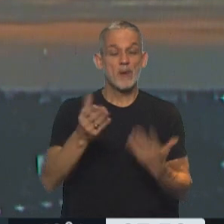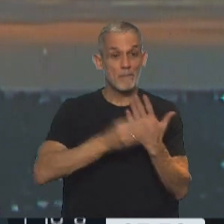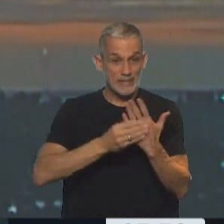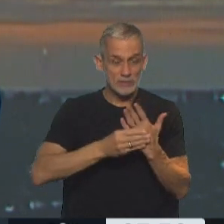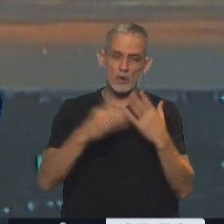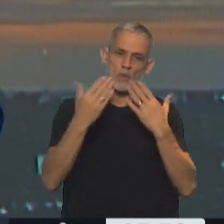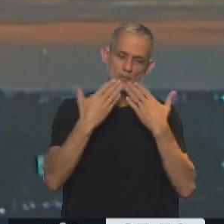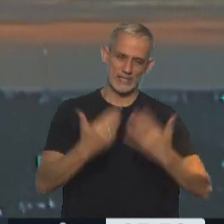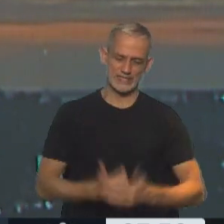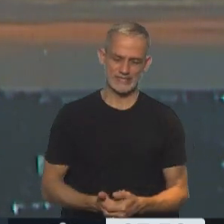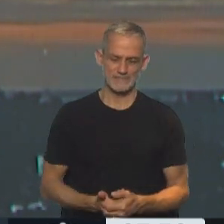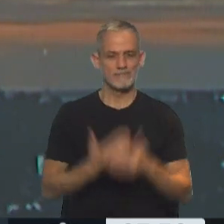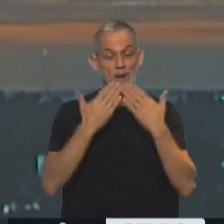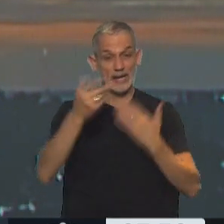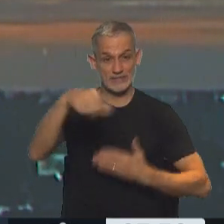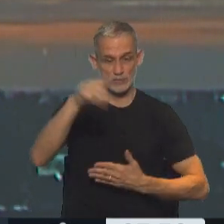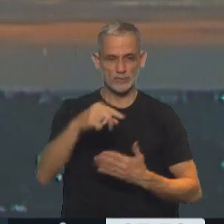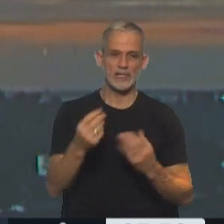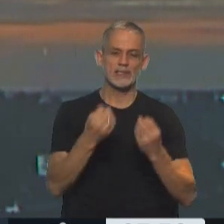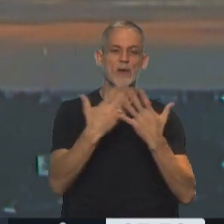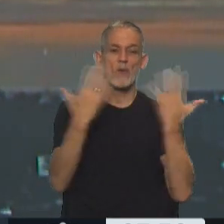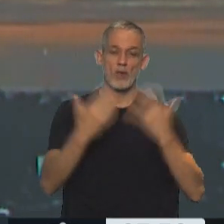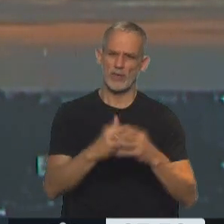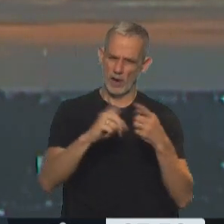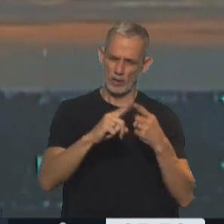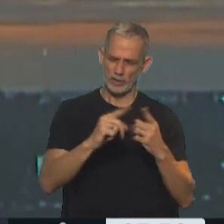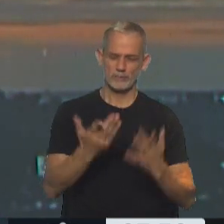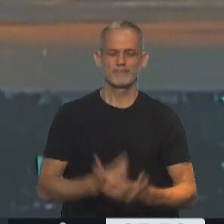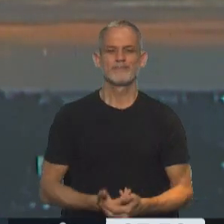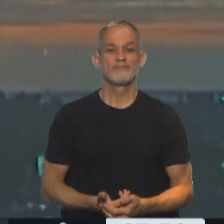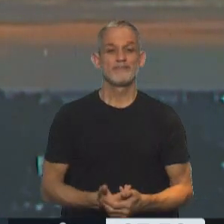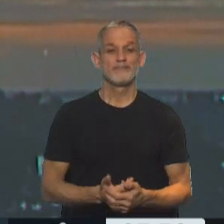Ministro, muchas gracias. Muchas gracias a ustedes, que tengan muy buen día. Estaremos en contacto, igualmente para usted. Seguimos.